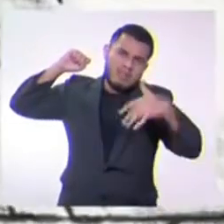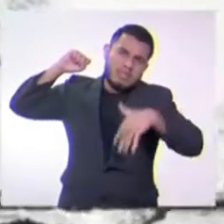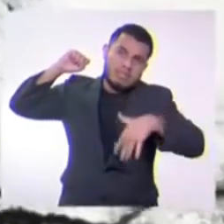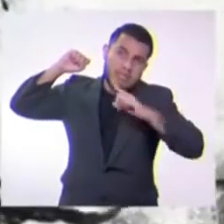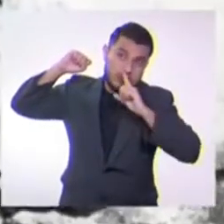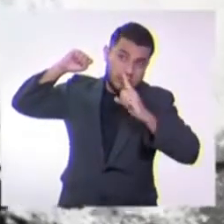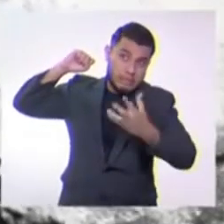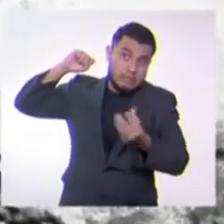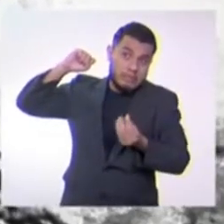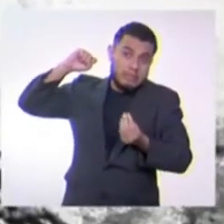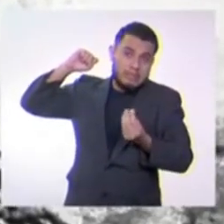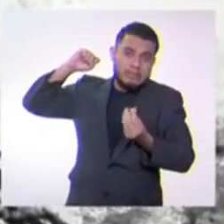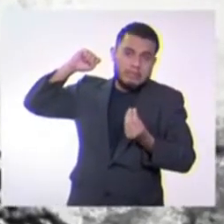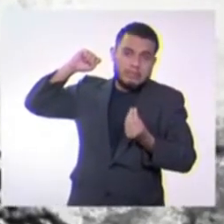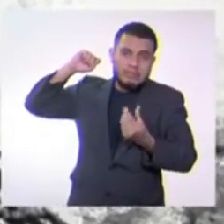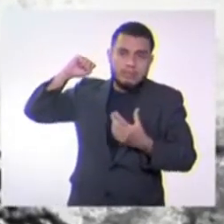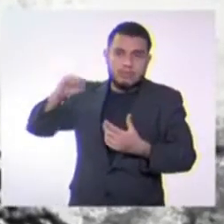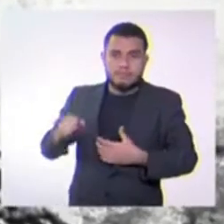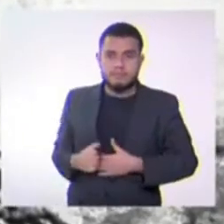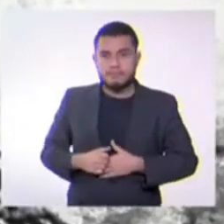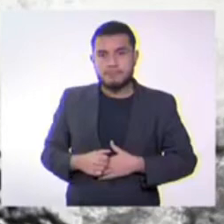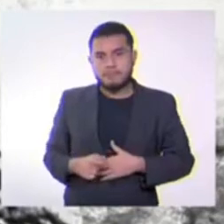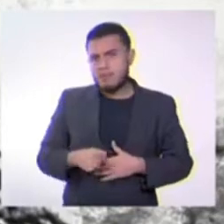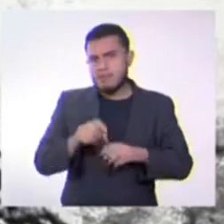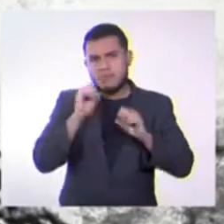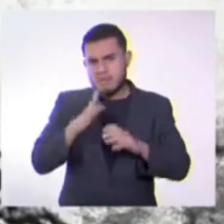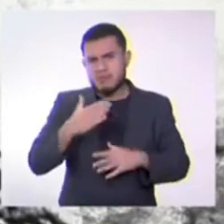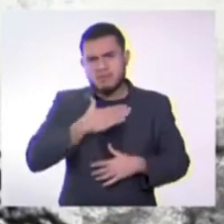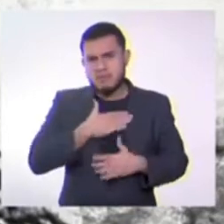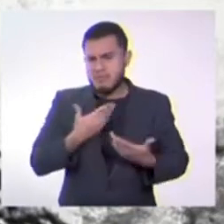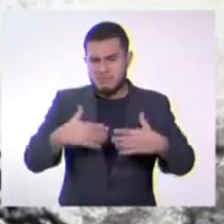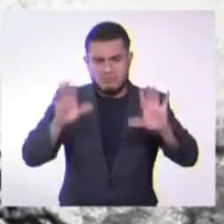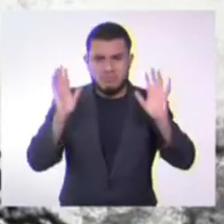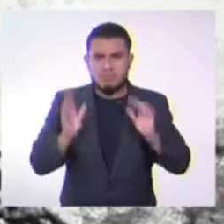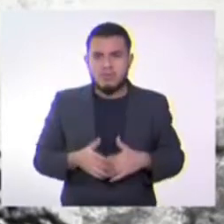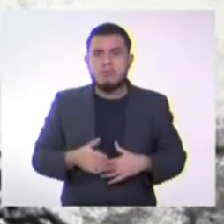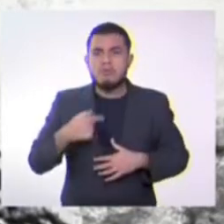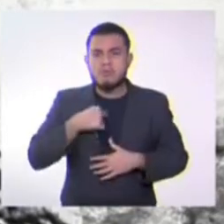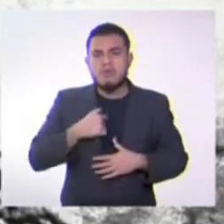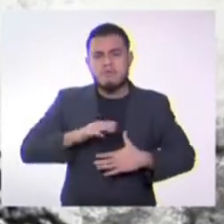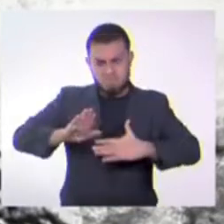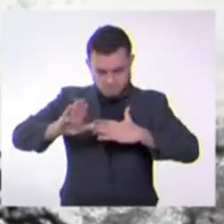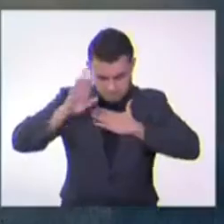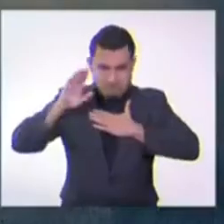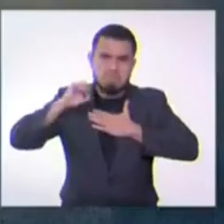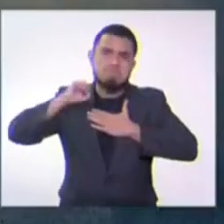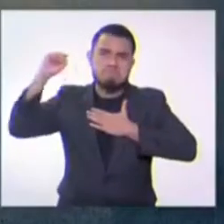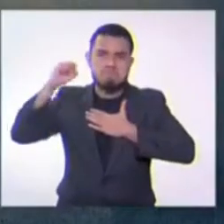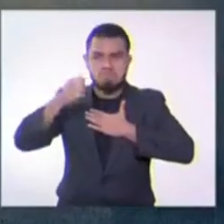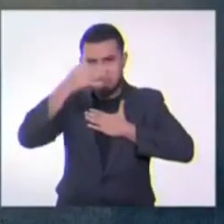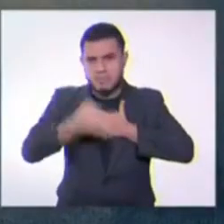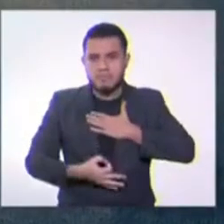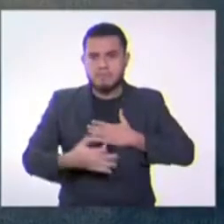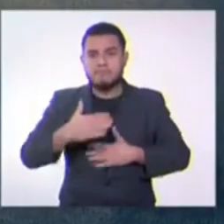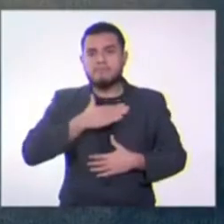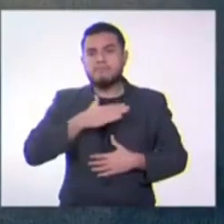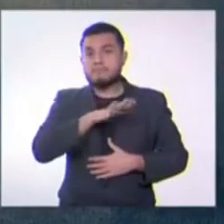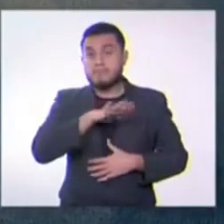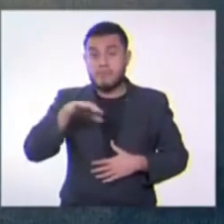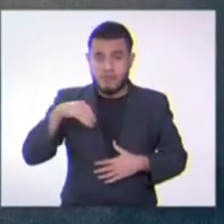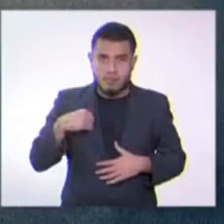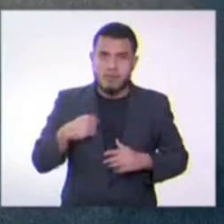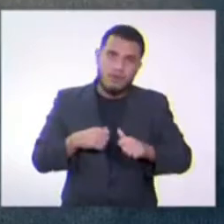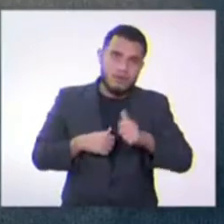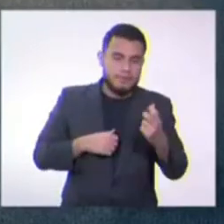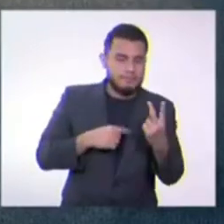tuviera miedo. Pueden decir lo que sea, pero morí fiel a mi causa. Mi familia tenía una posición